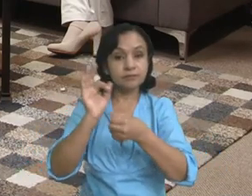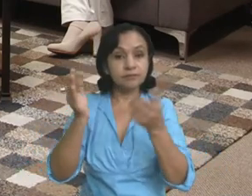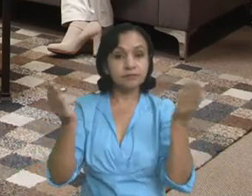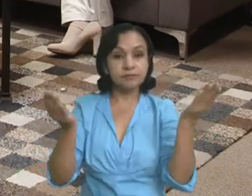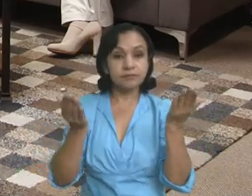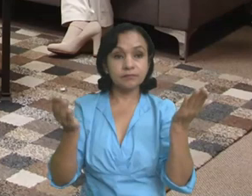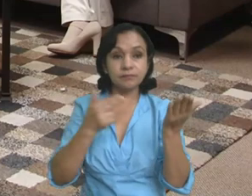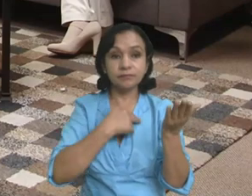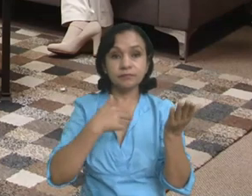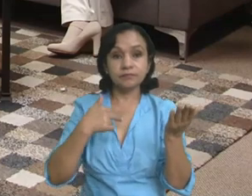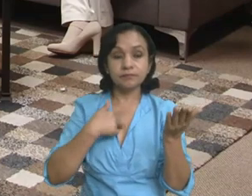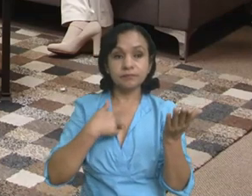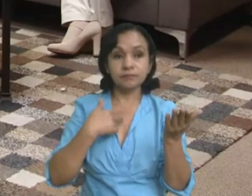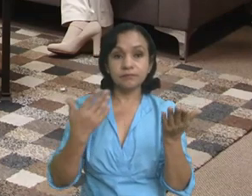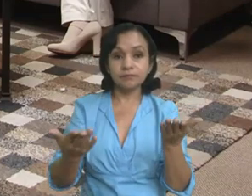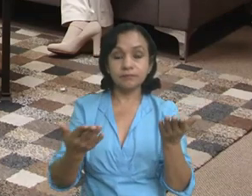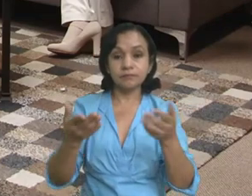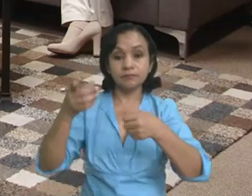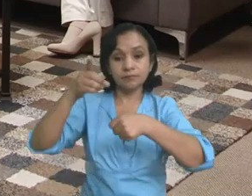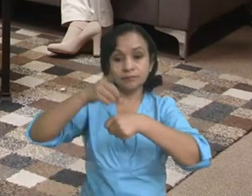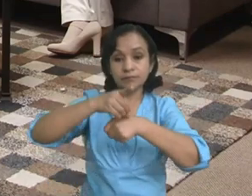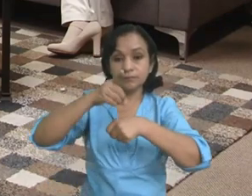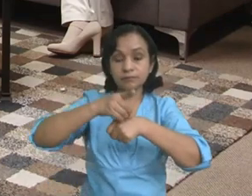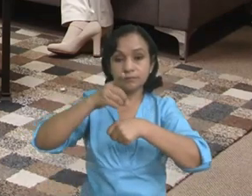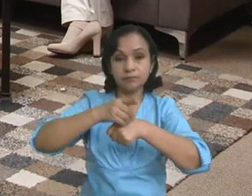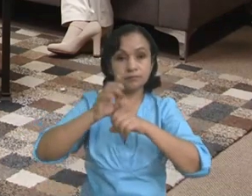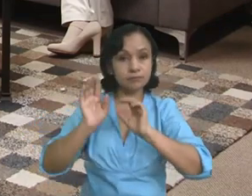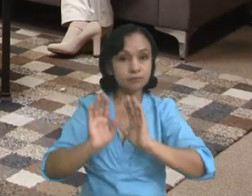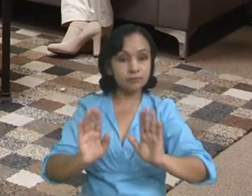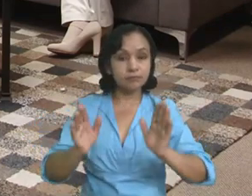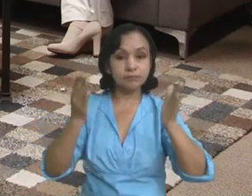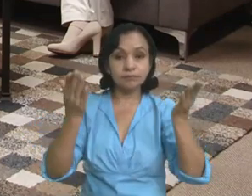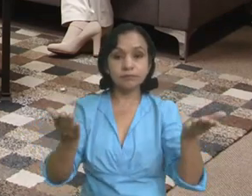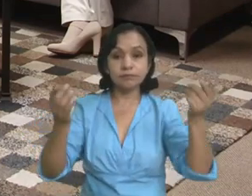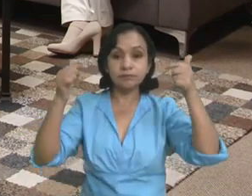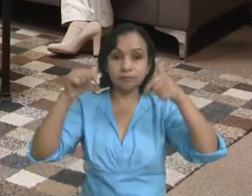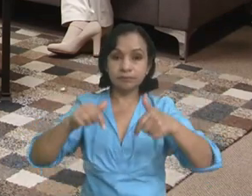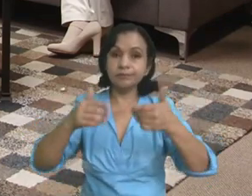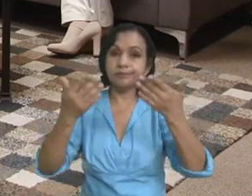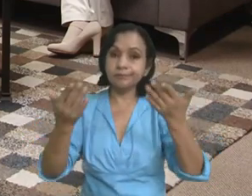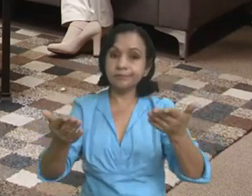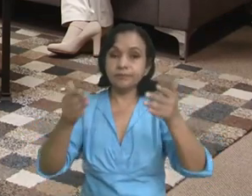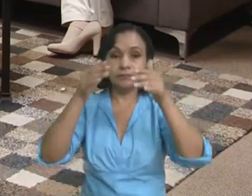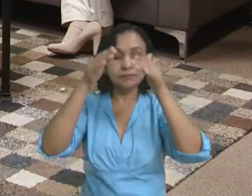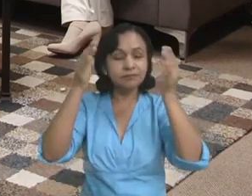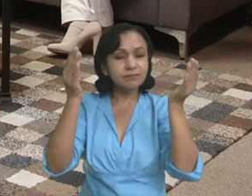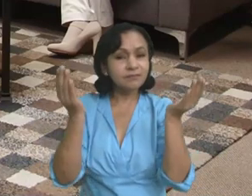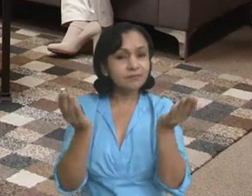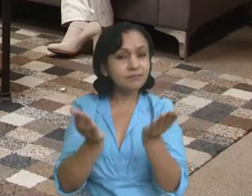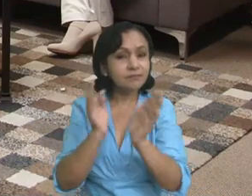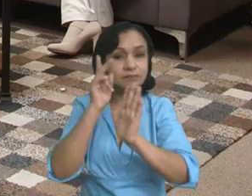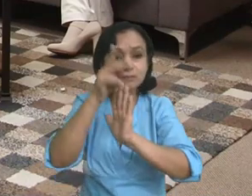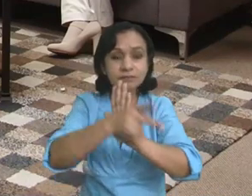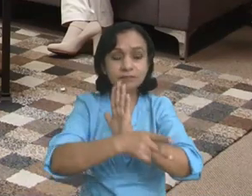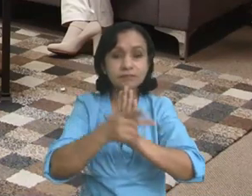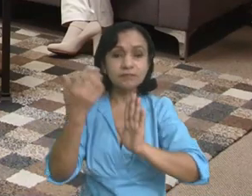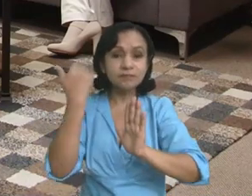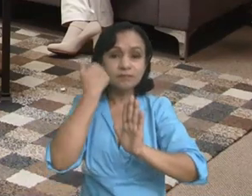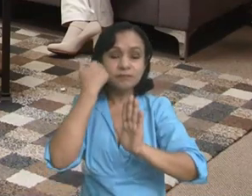únicamente competen al área de la medicina, porque de repente ahora por la realidad que vive el mundo, obviamente